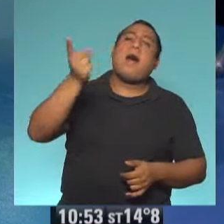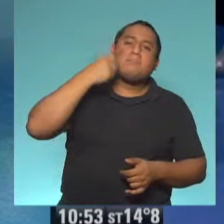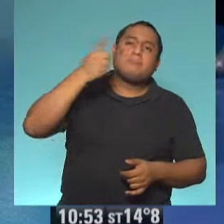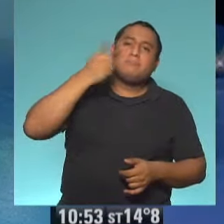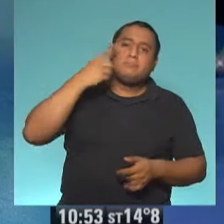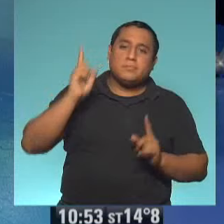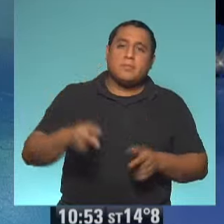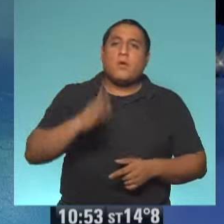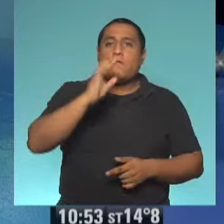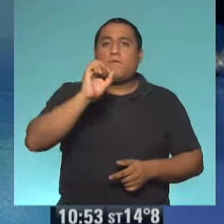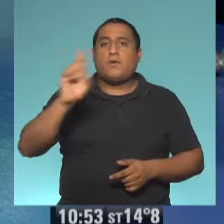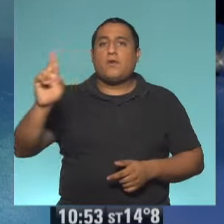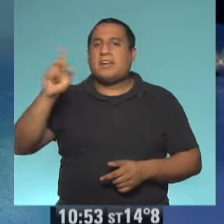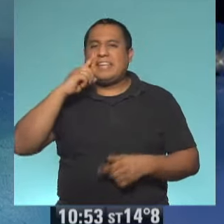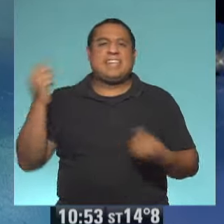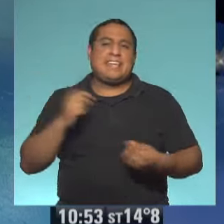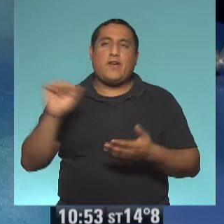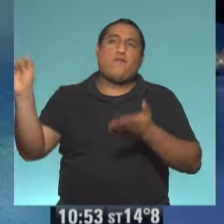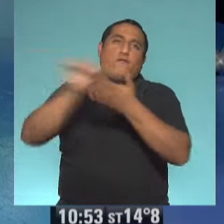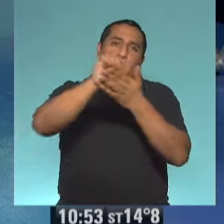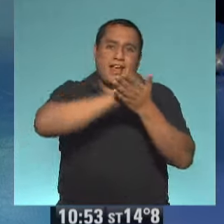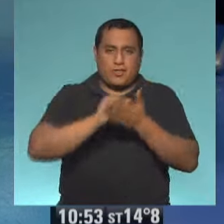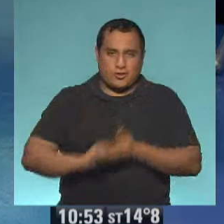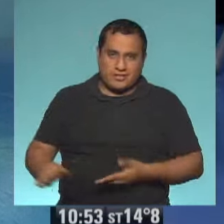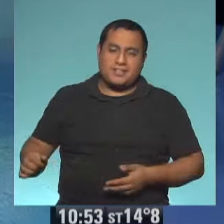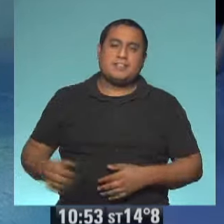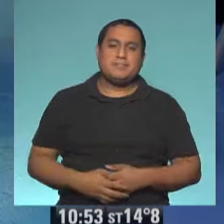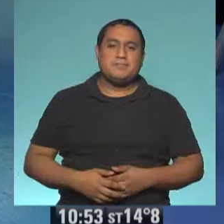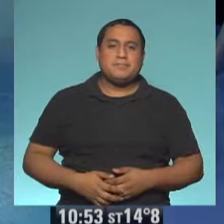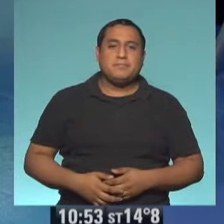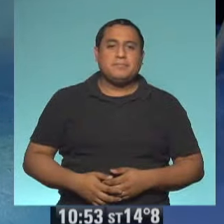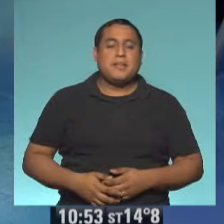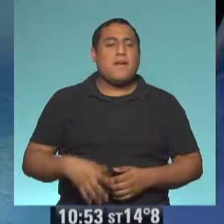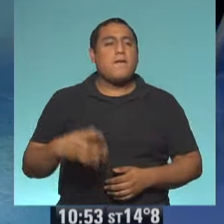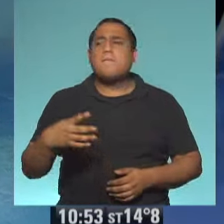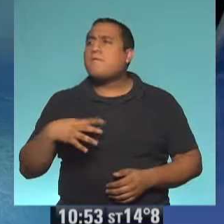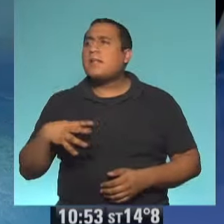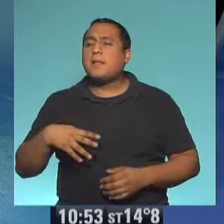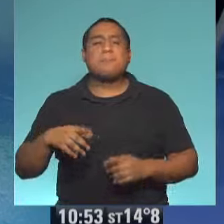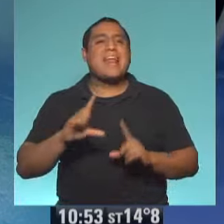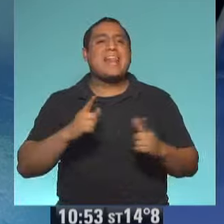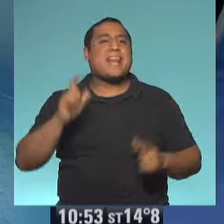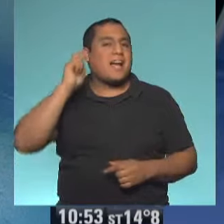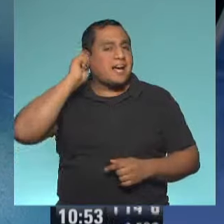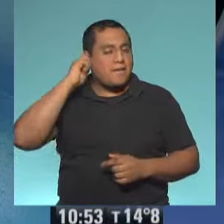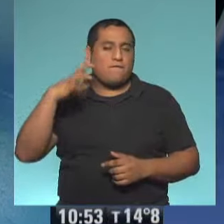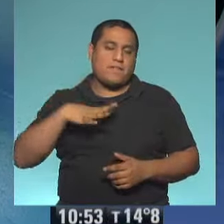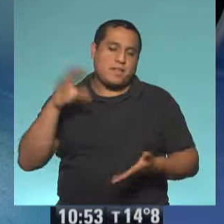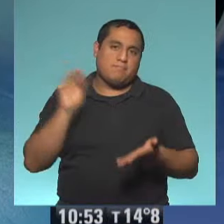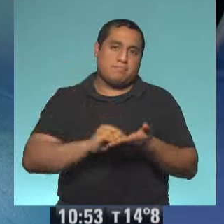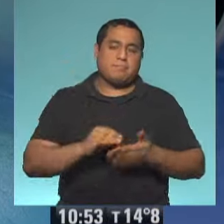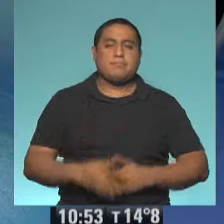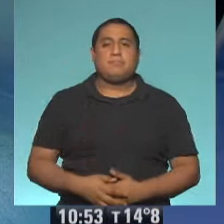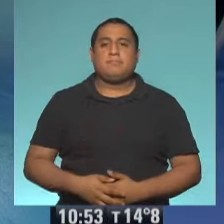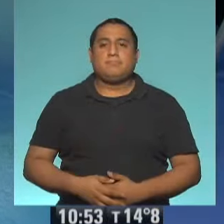clase. Borri es nuestro borrador. Murga. Me falta, acá está la G. ¿Qué te faltó? La G. Nos ponemos a pegar entonces. Acá hay más pegamento. Yo estoy